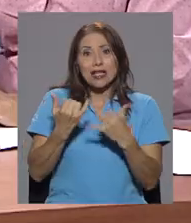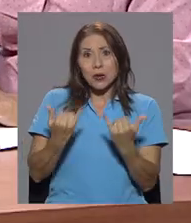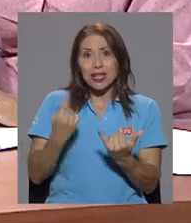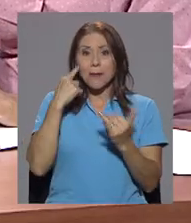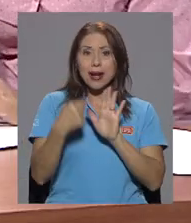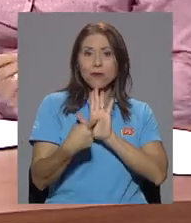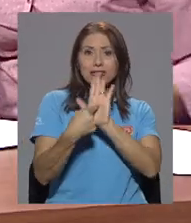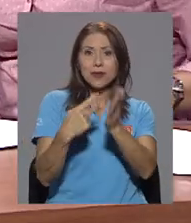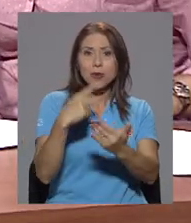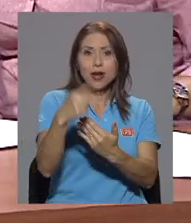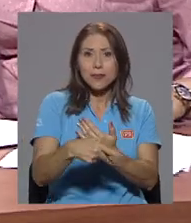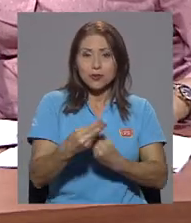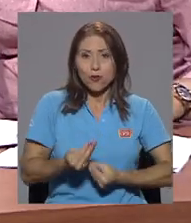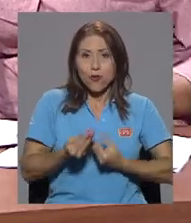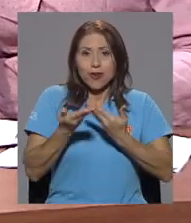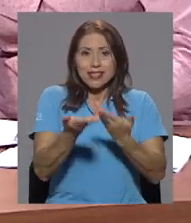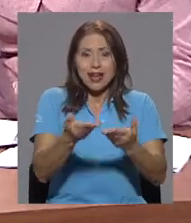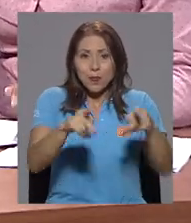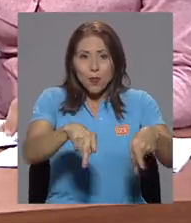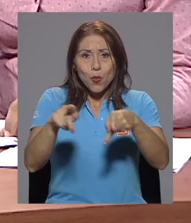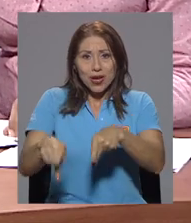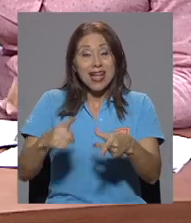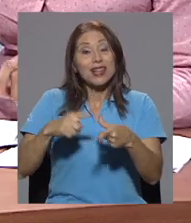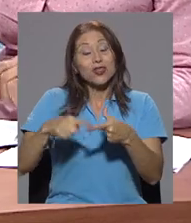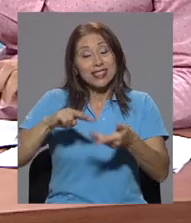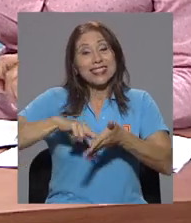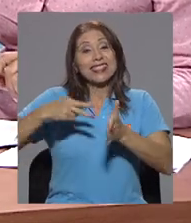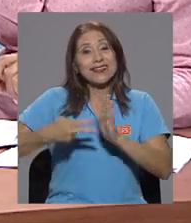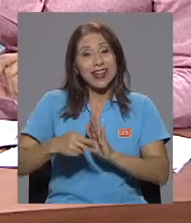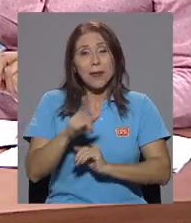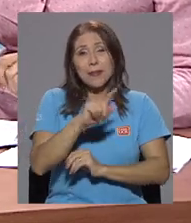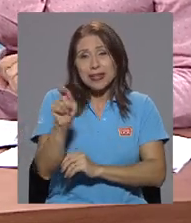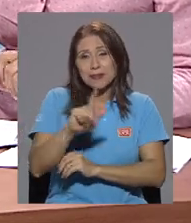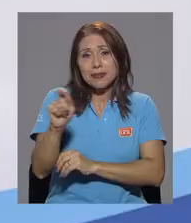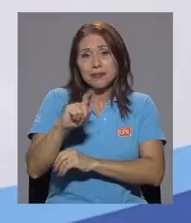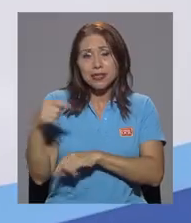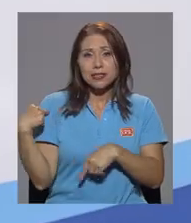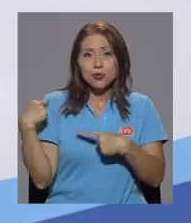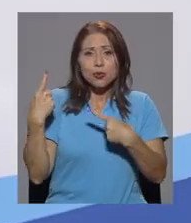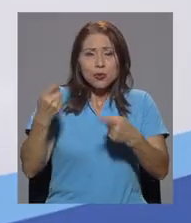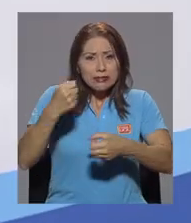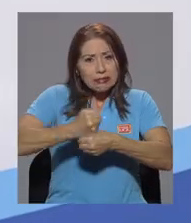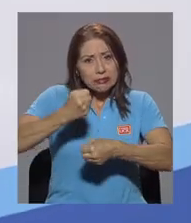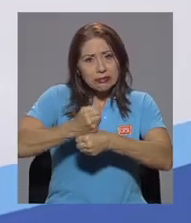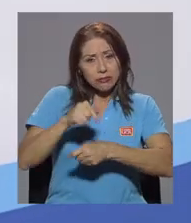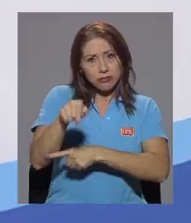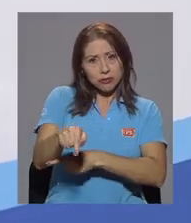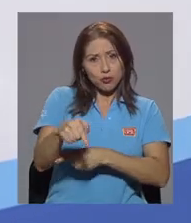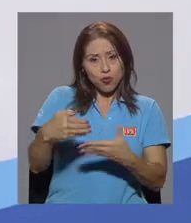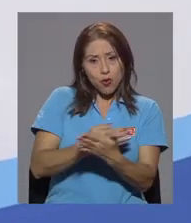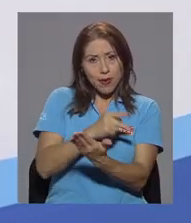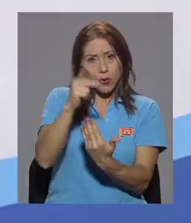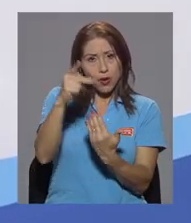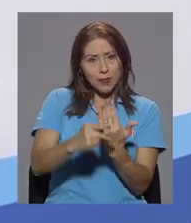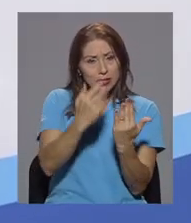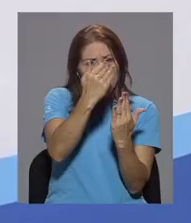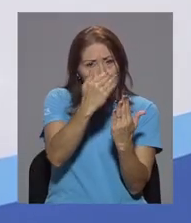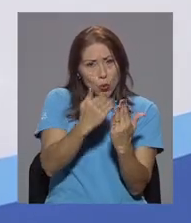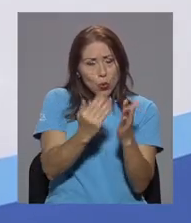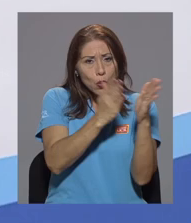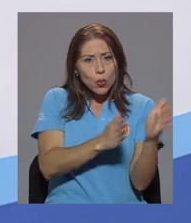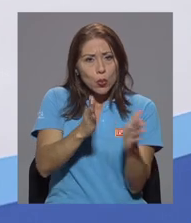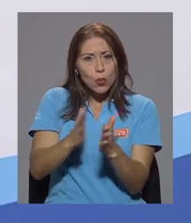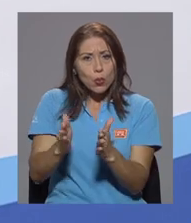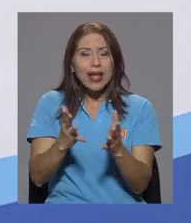entonces como te digo son meses deben ir diseñando una nueva parrilla y sobre todo lo que lo que tratamos de buscar es